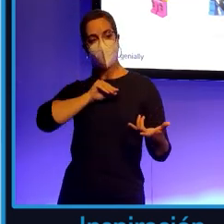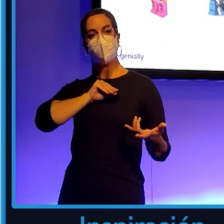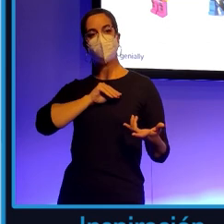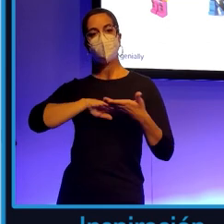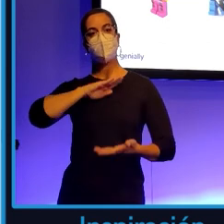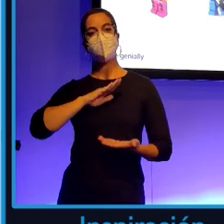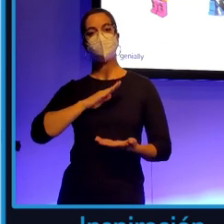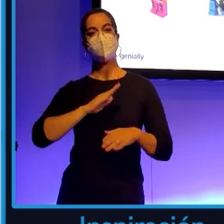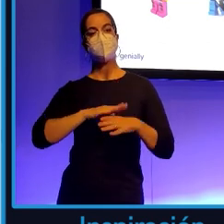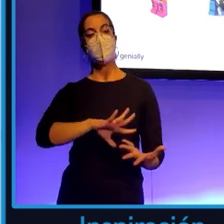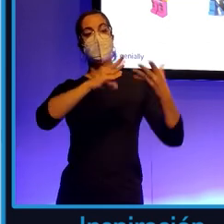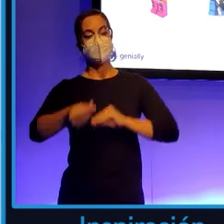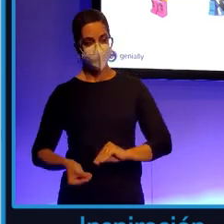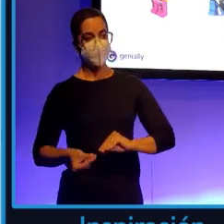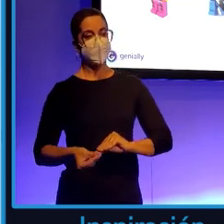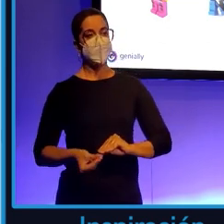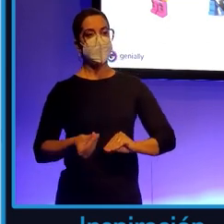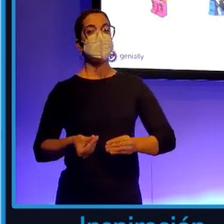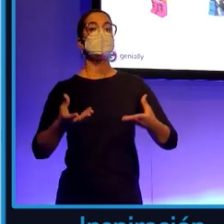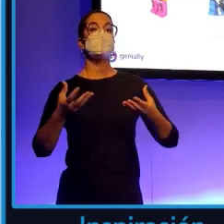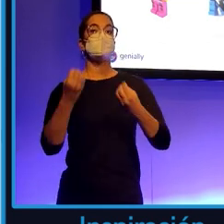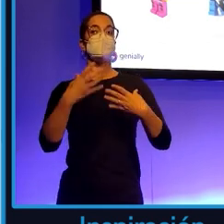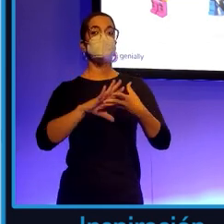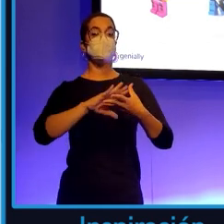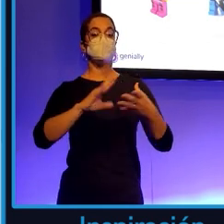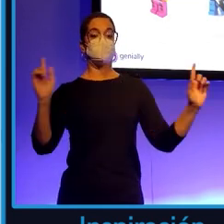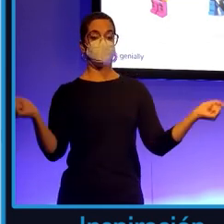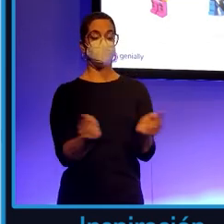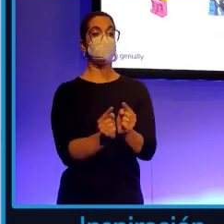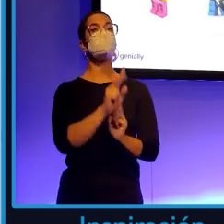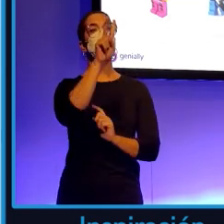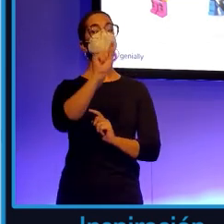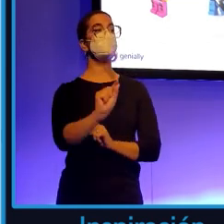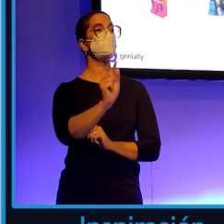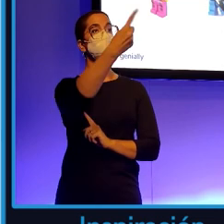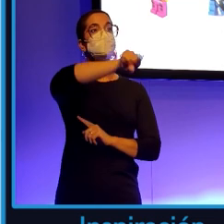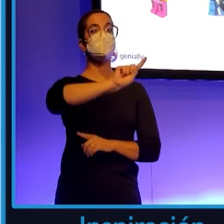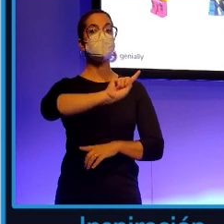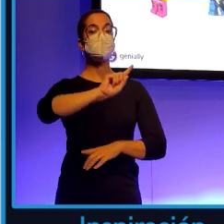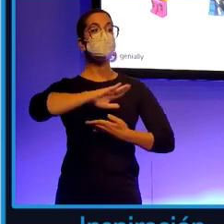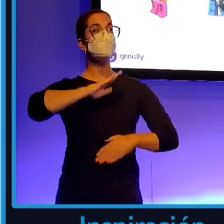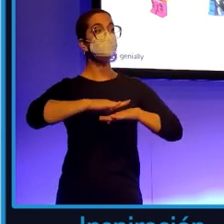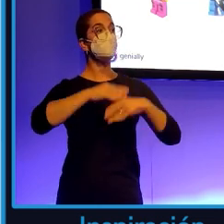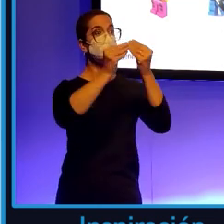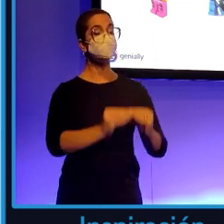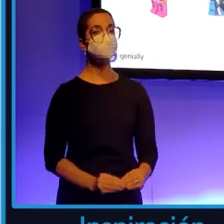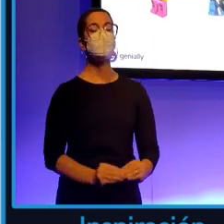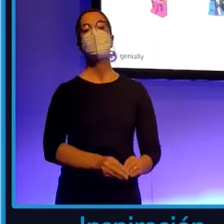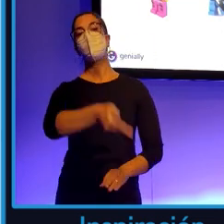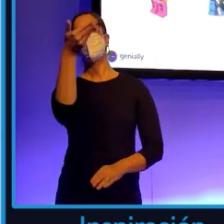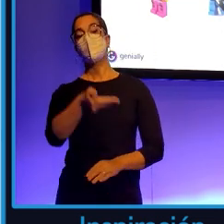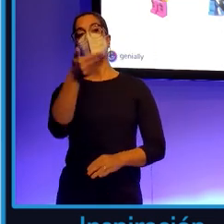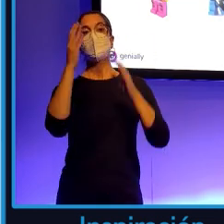estamos analizando y sintetizando la información y en dos maravillosos minutos lo que somos capaces de realizar es lo importante y sobre todo que estamos